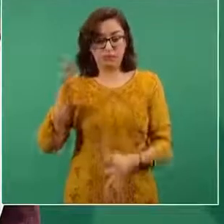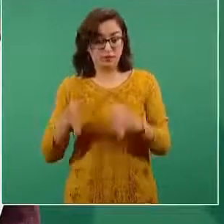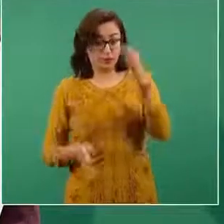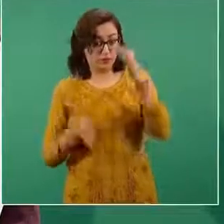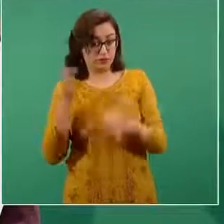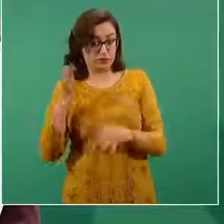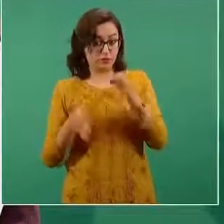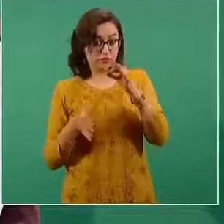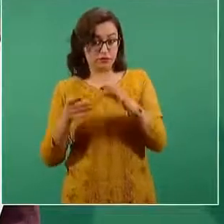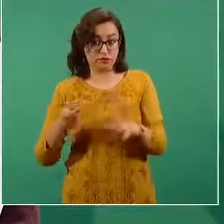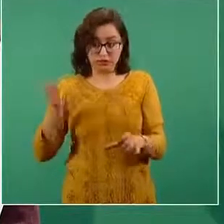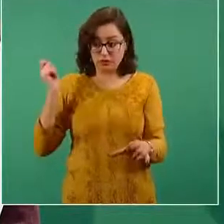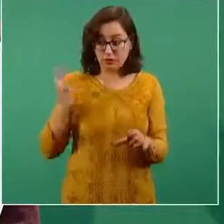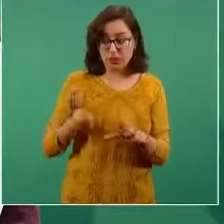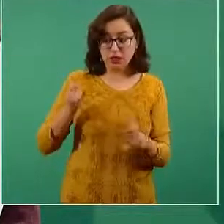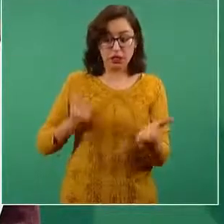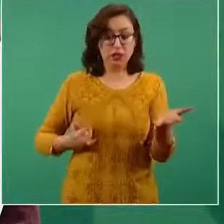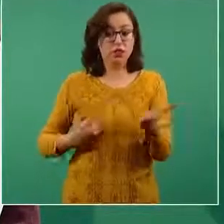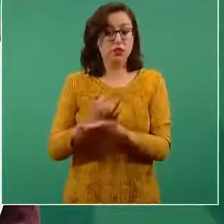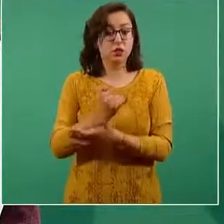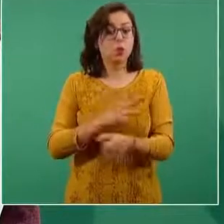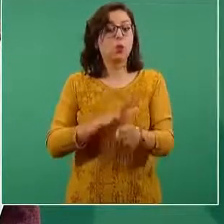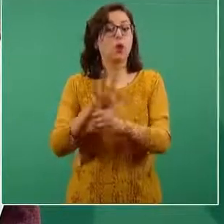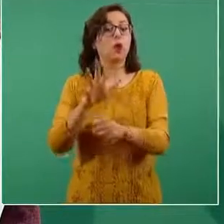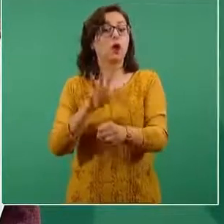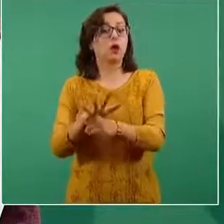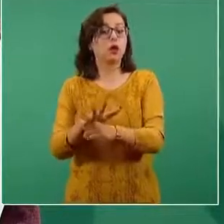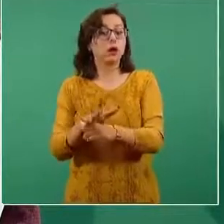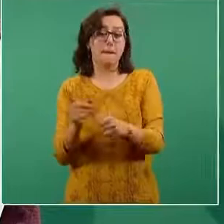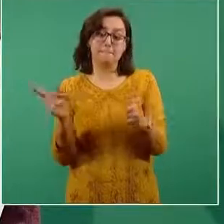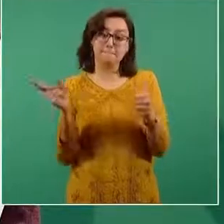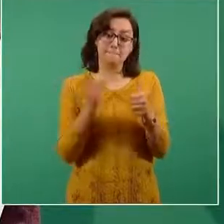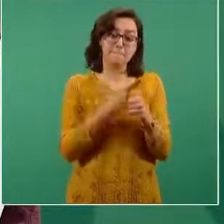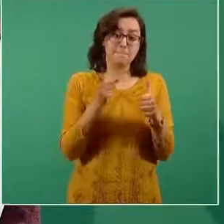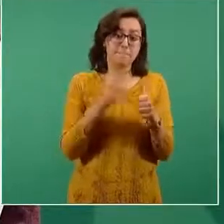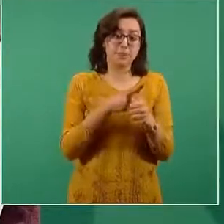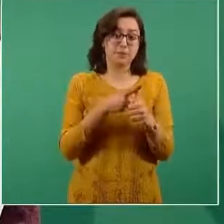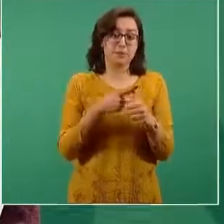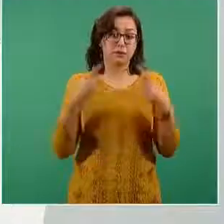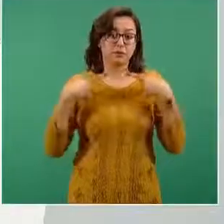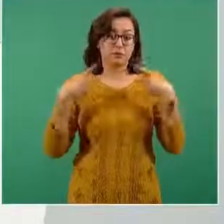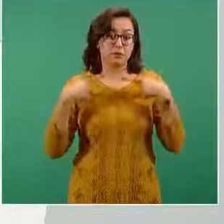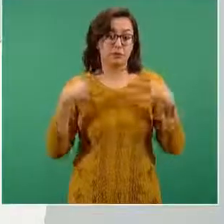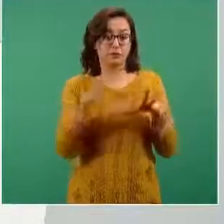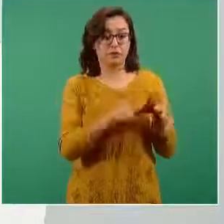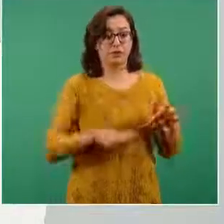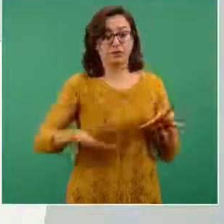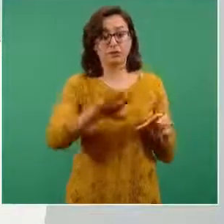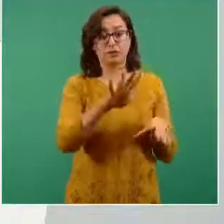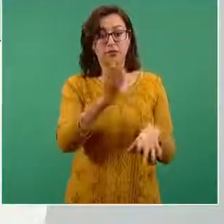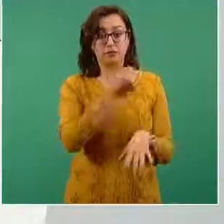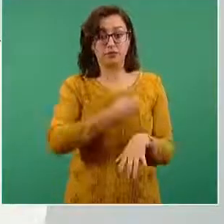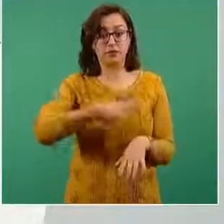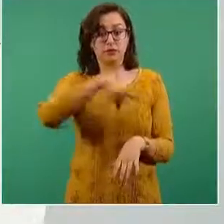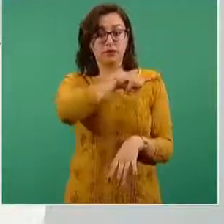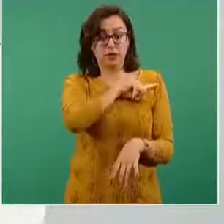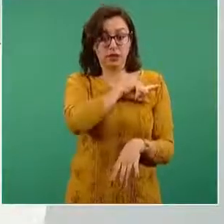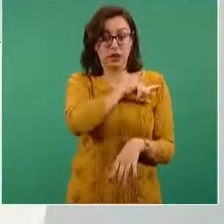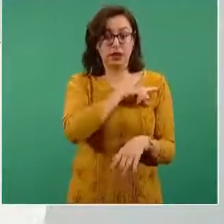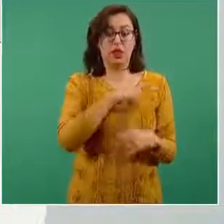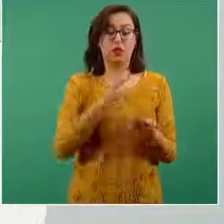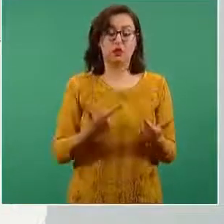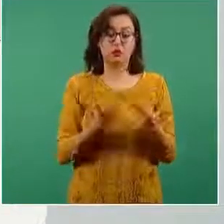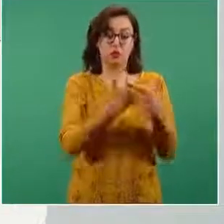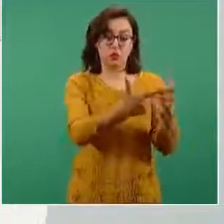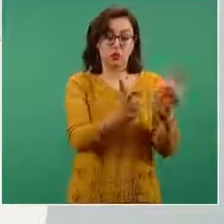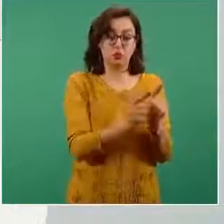estas solicitudes es que se debe siempre privilegiar la salud pública, y en este contexto de salud pública, de salud